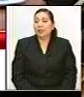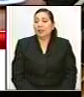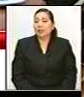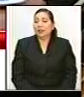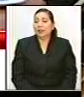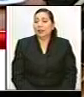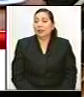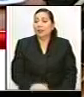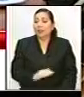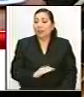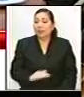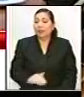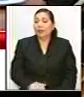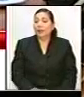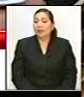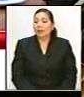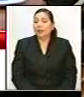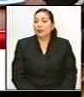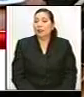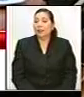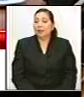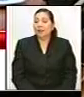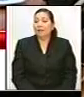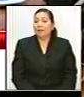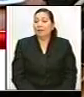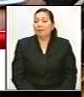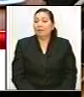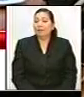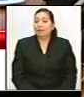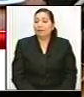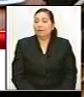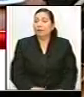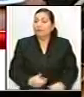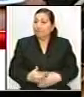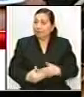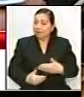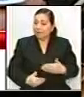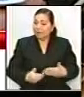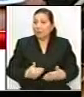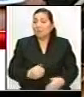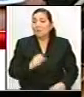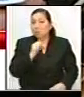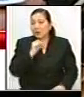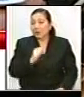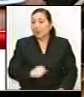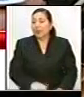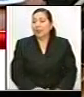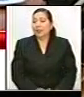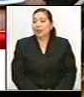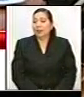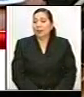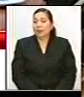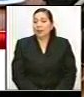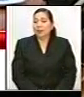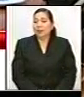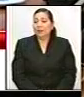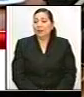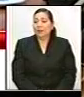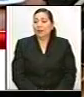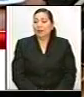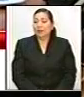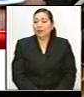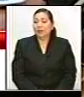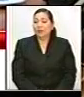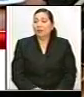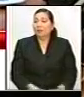Una maderita, ¿sí o no, maestro? Así hemos sido precariamente. ¿Ya? Nos hacen